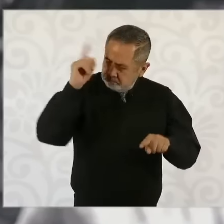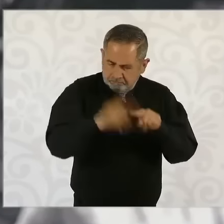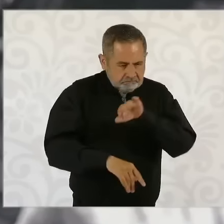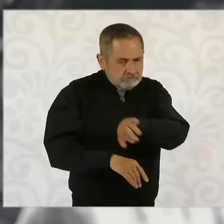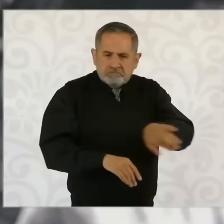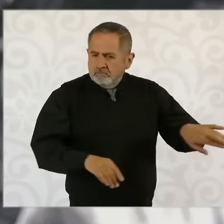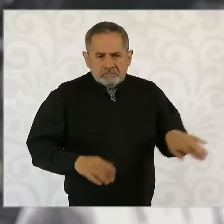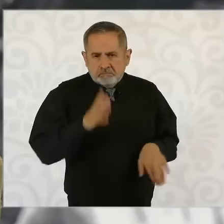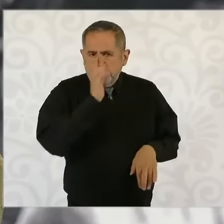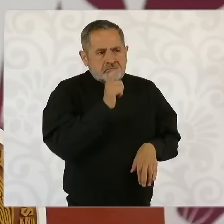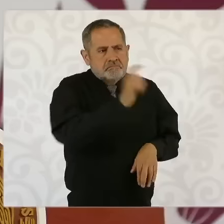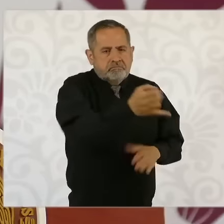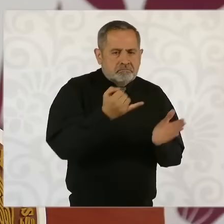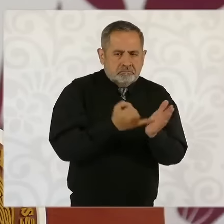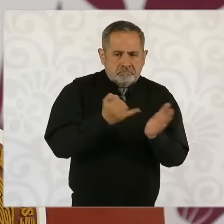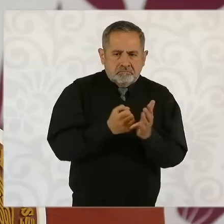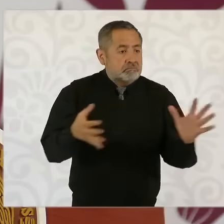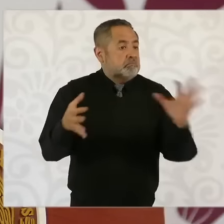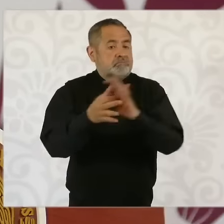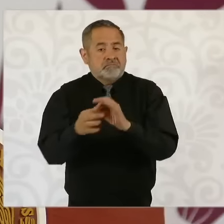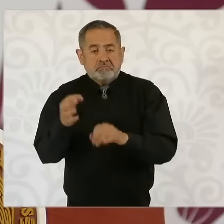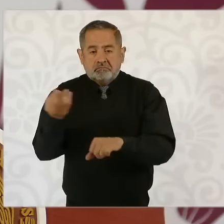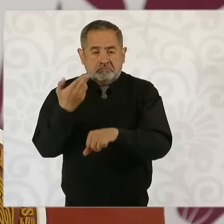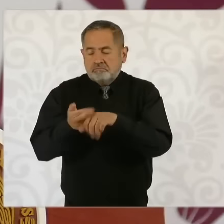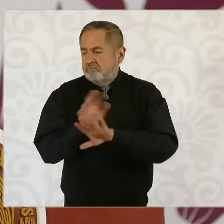parte de la tesorería,